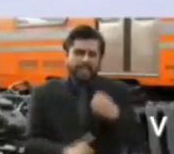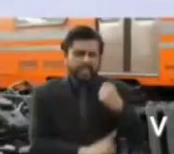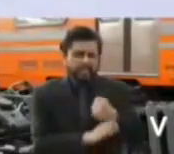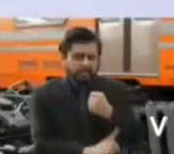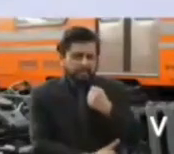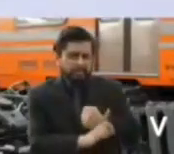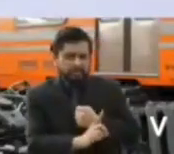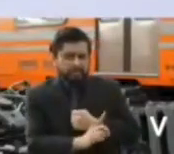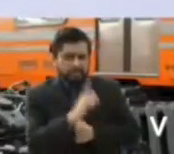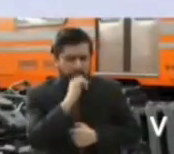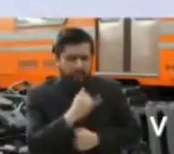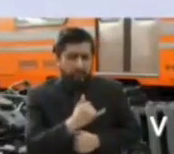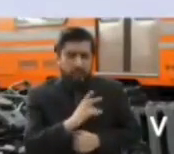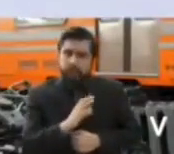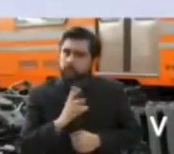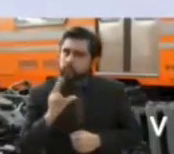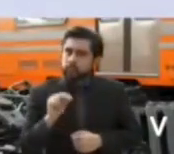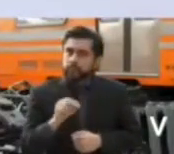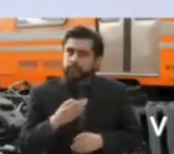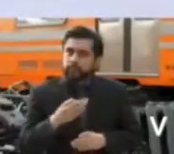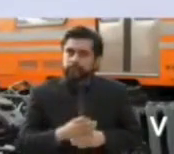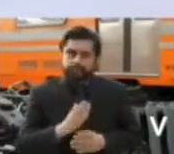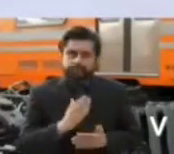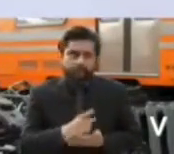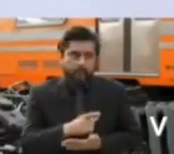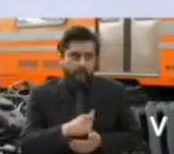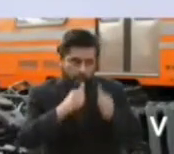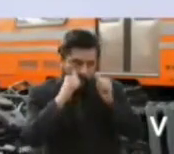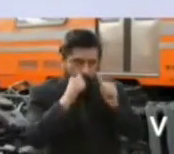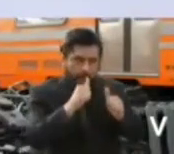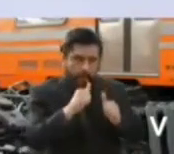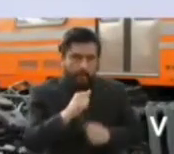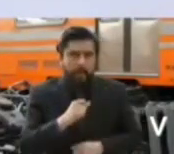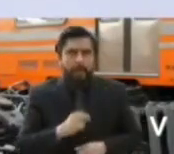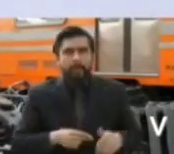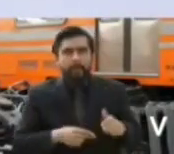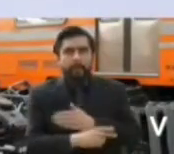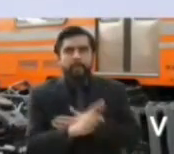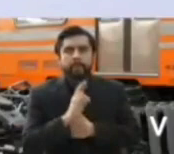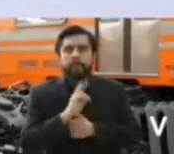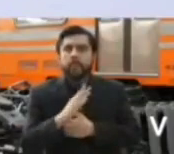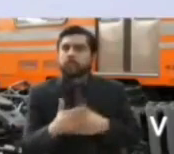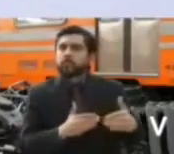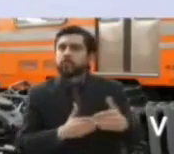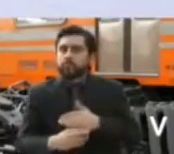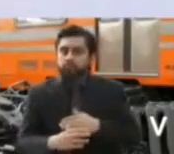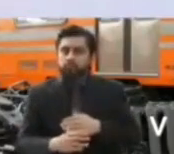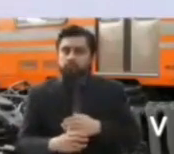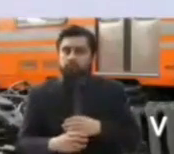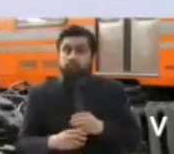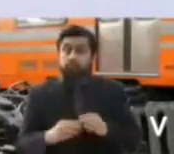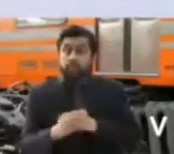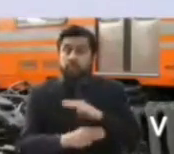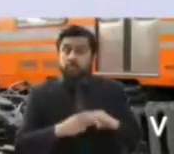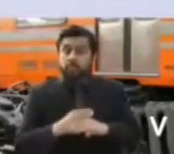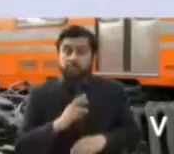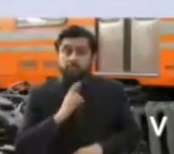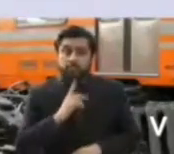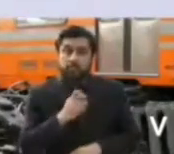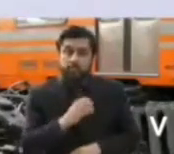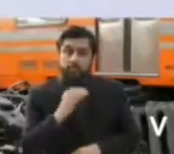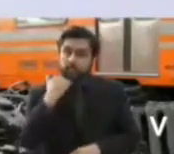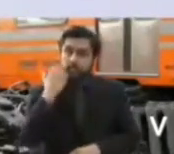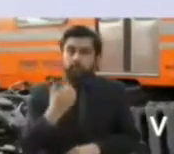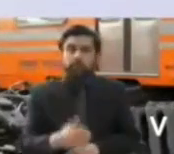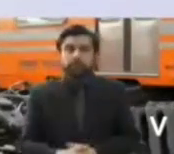mejor de nosotros mismos y demos a la ciudadanía uno de los mejores metros que tenga el mundo entero. De eso se trata la presentación de